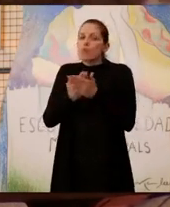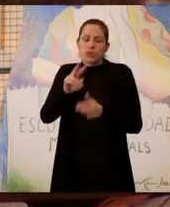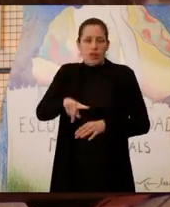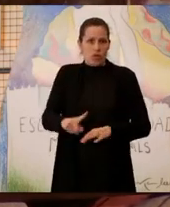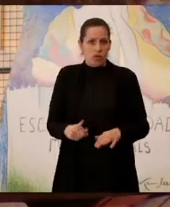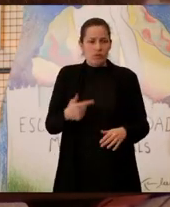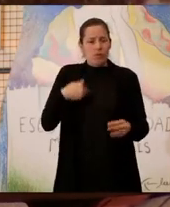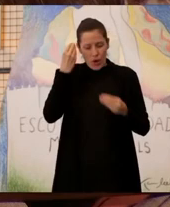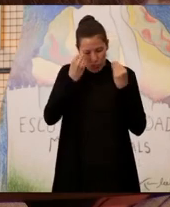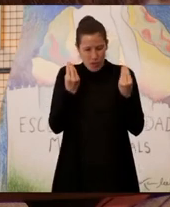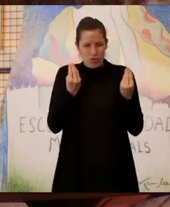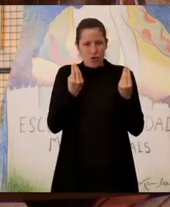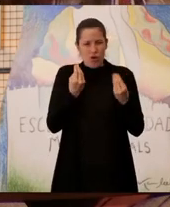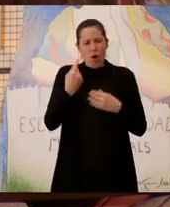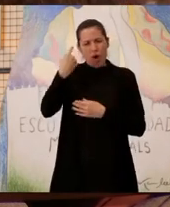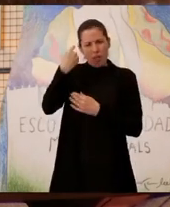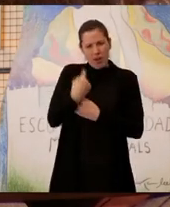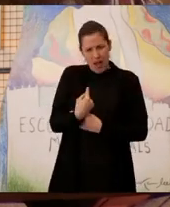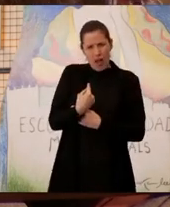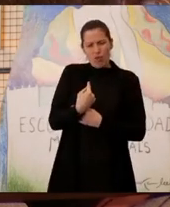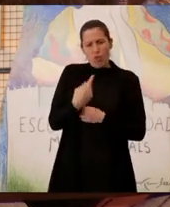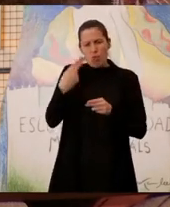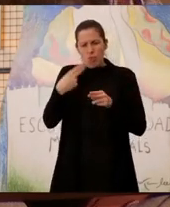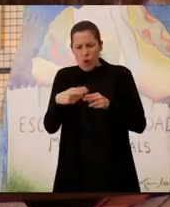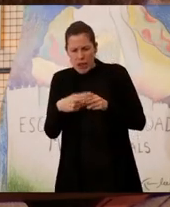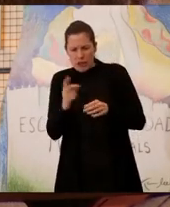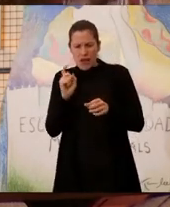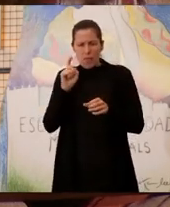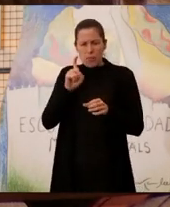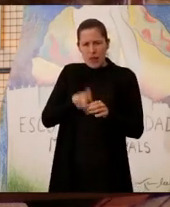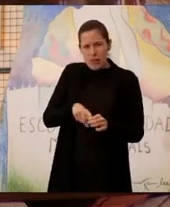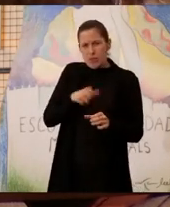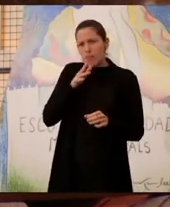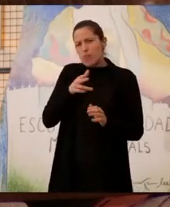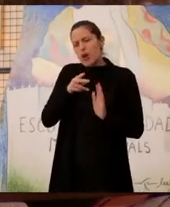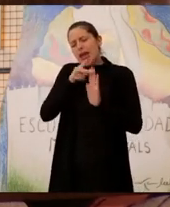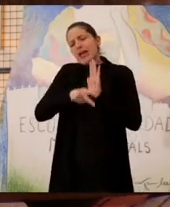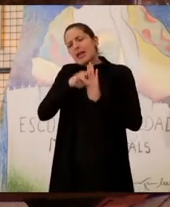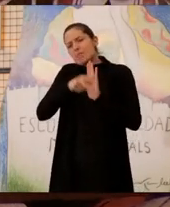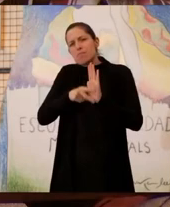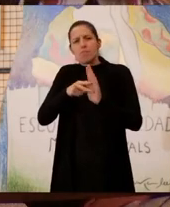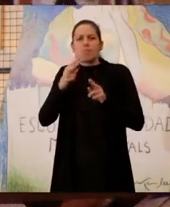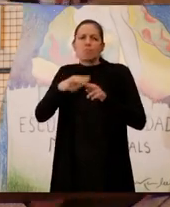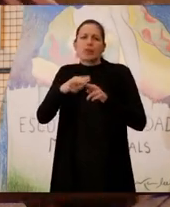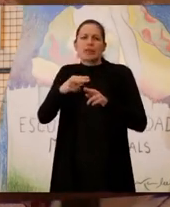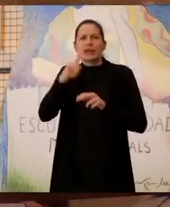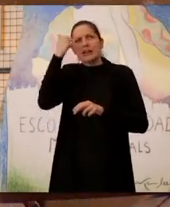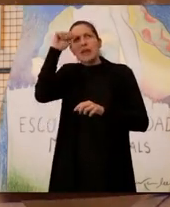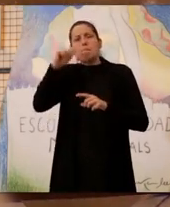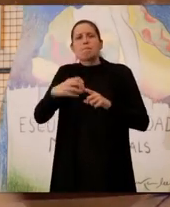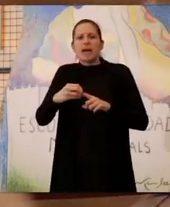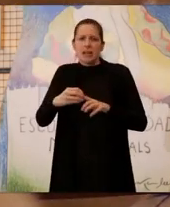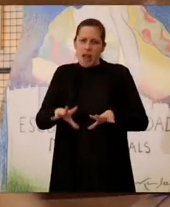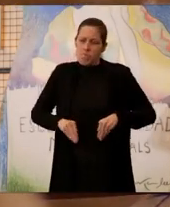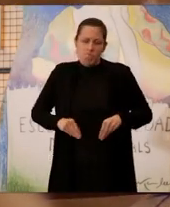ninguna obligación de participar en política con las reglas políticas patriarcales y que es quien lo decía